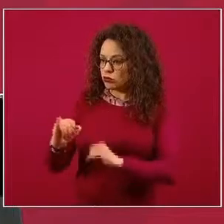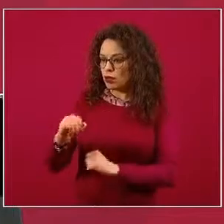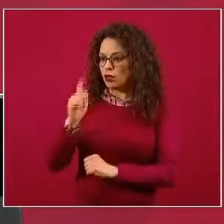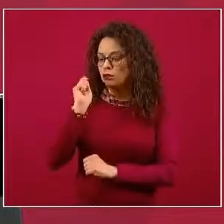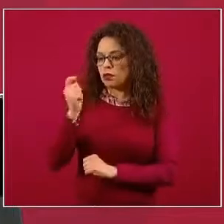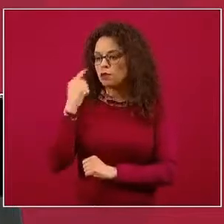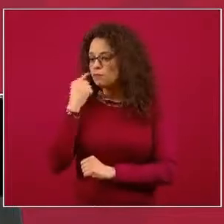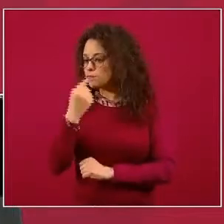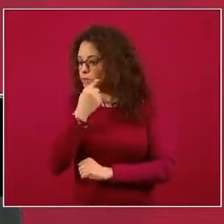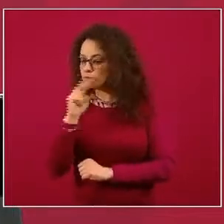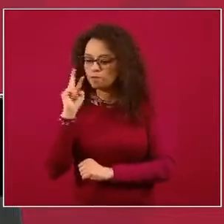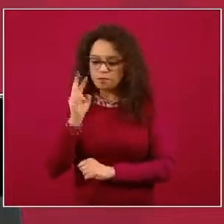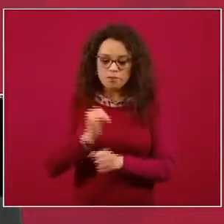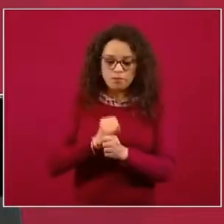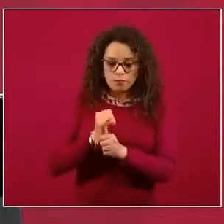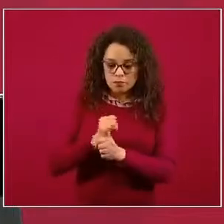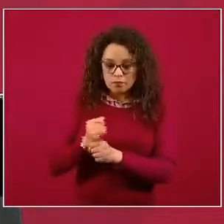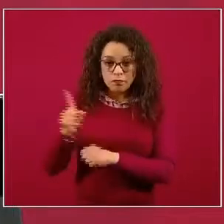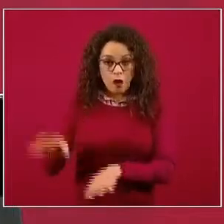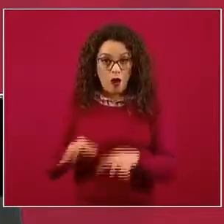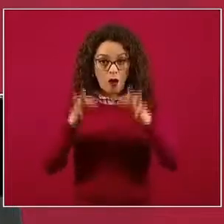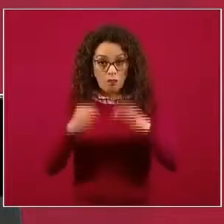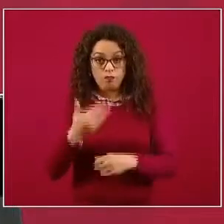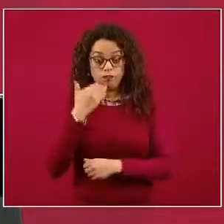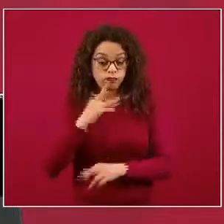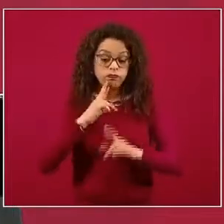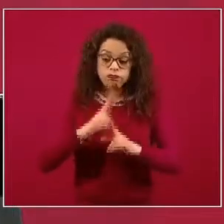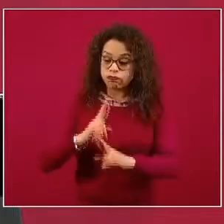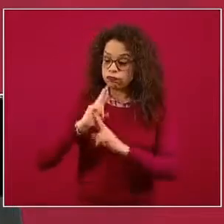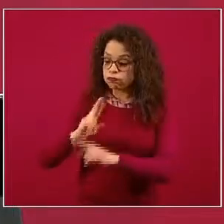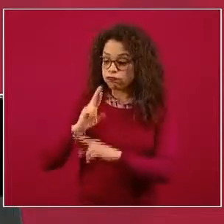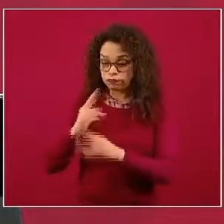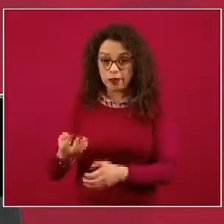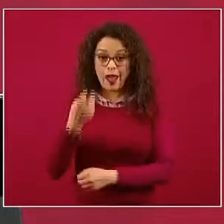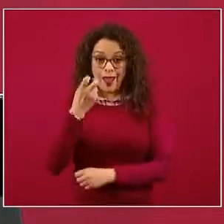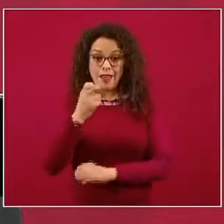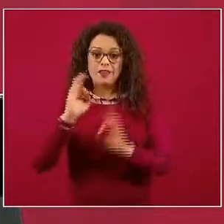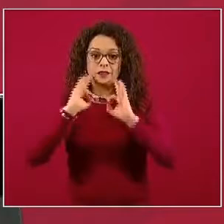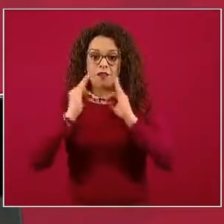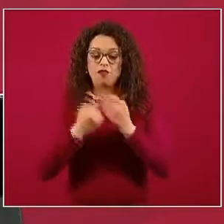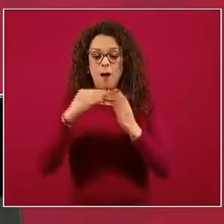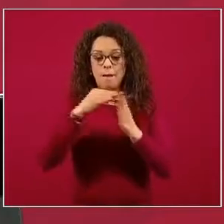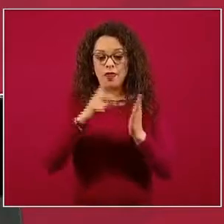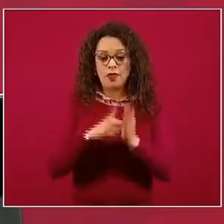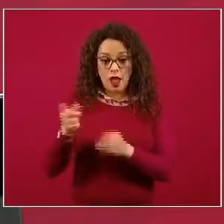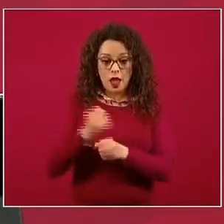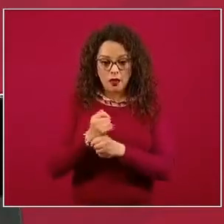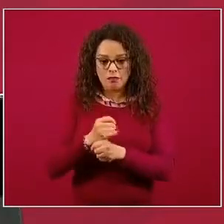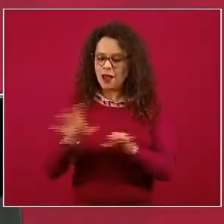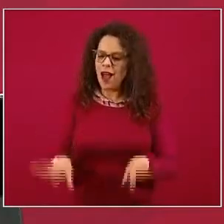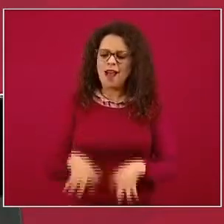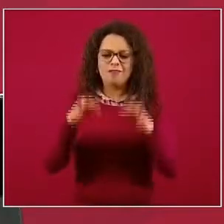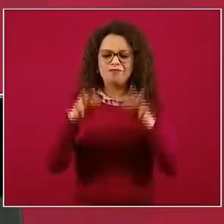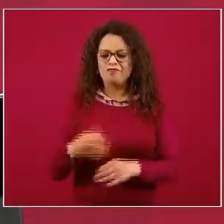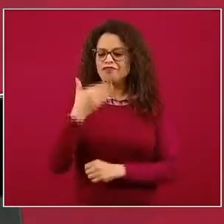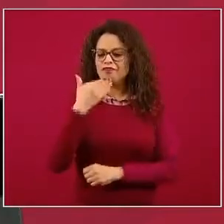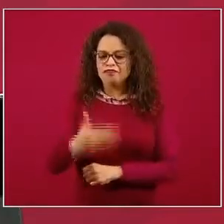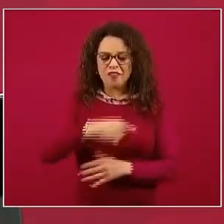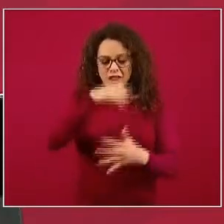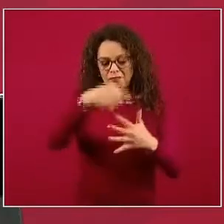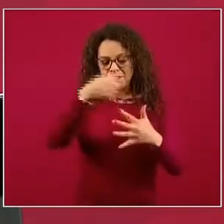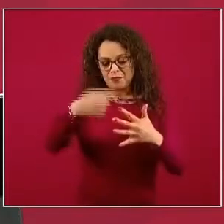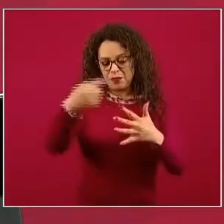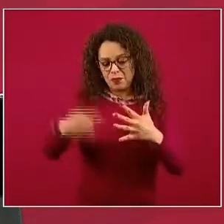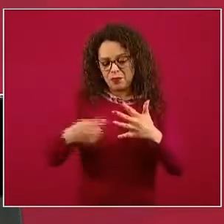de dar resultados. Y esto es mecanismos que garantizan que la investigación cumpla además con todos los estándares de